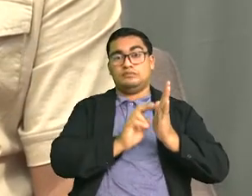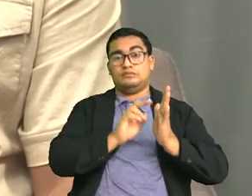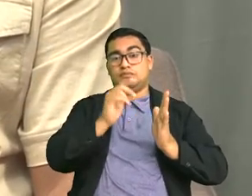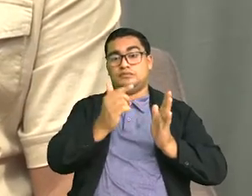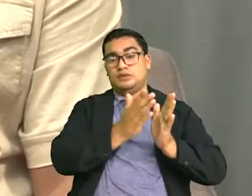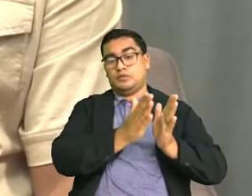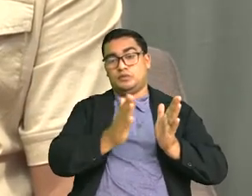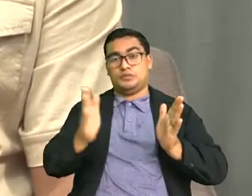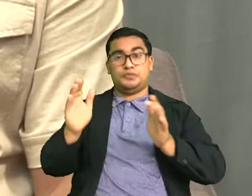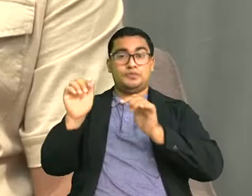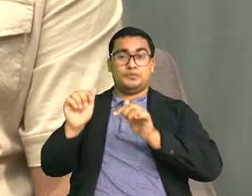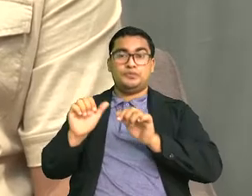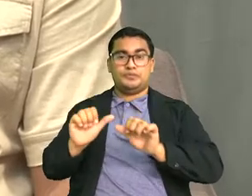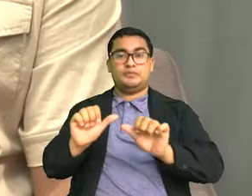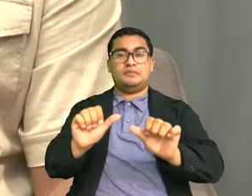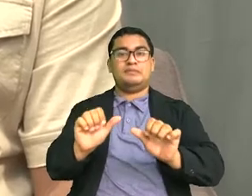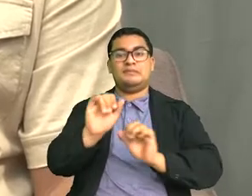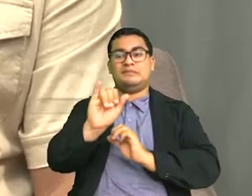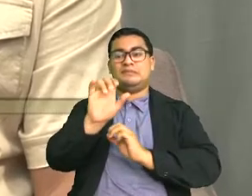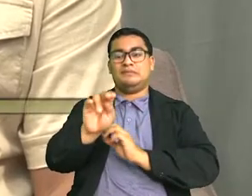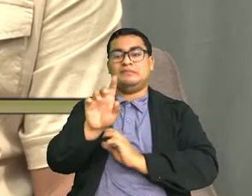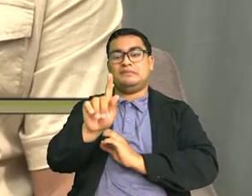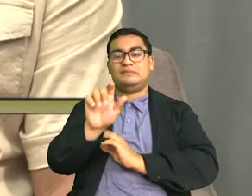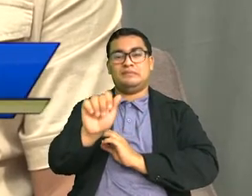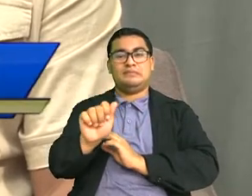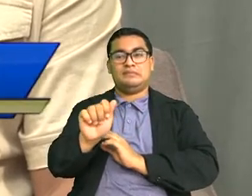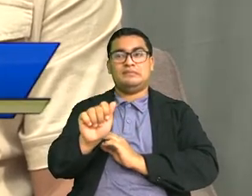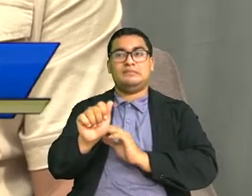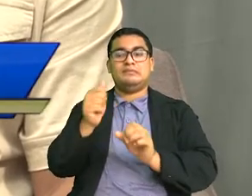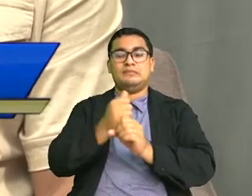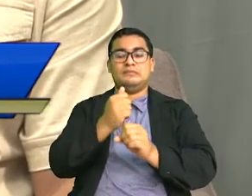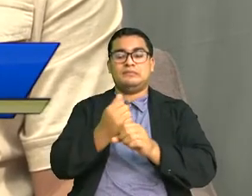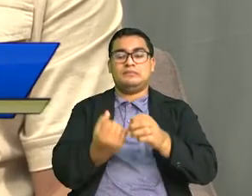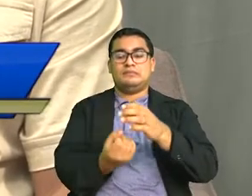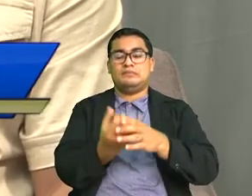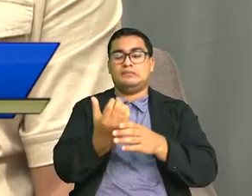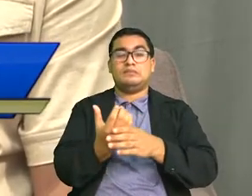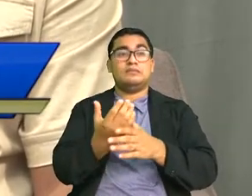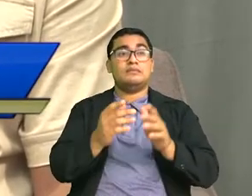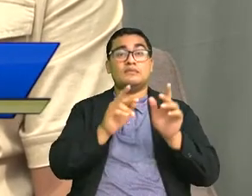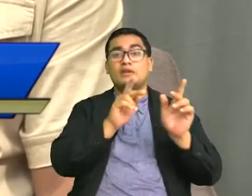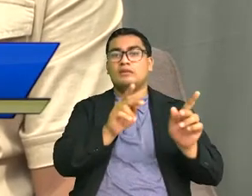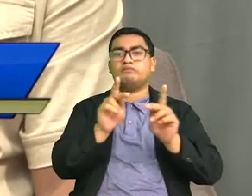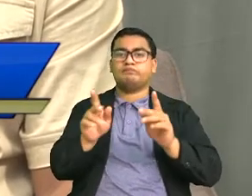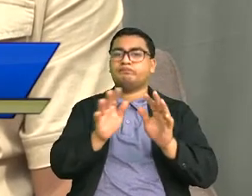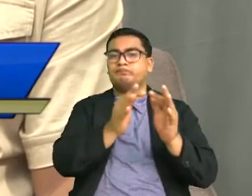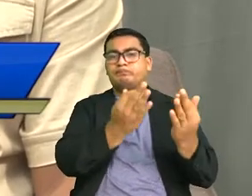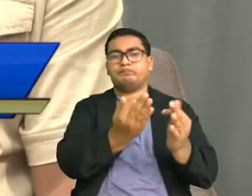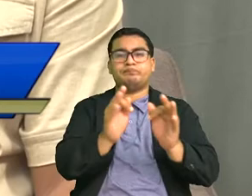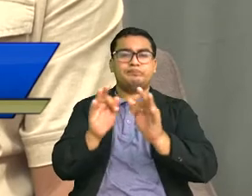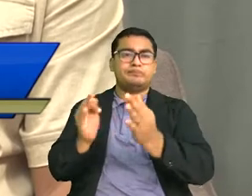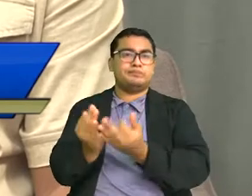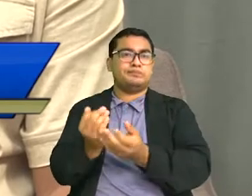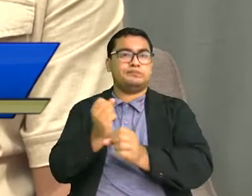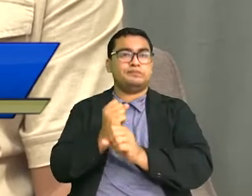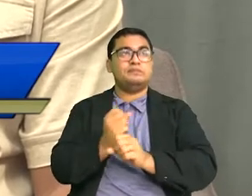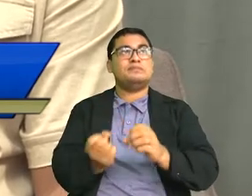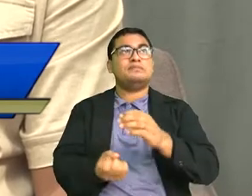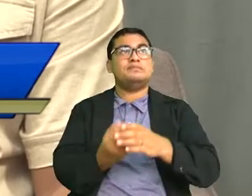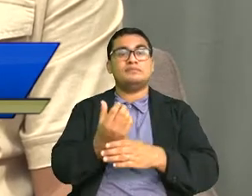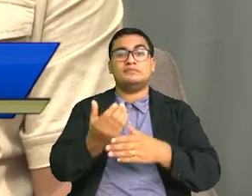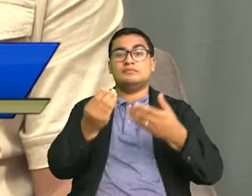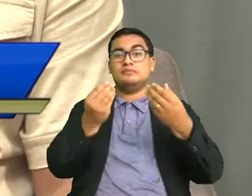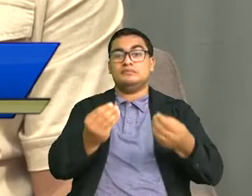el inta y el sistema de producción y en conjunto también con las familias productoras hemos desarrollado una cantidad de